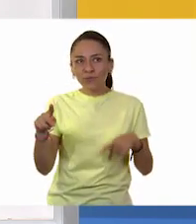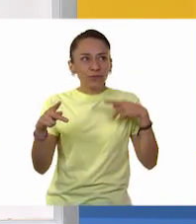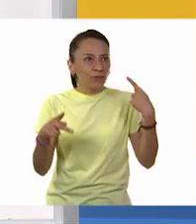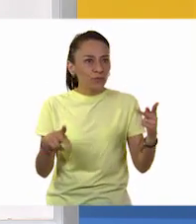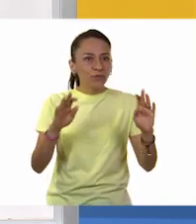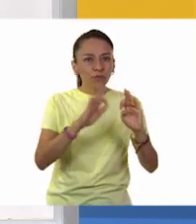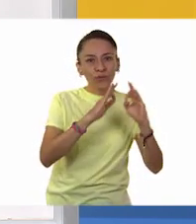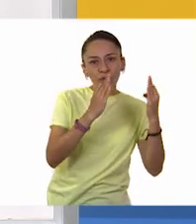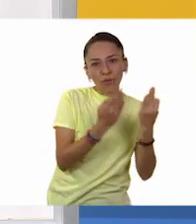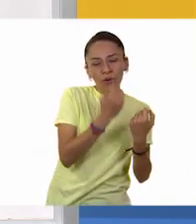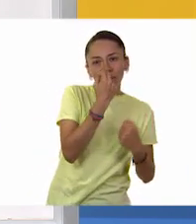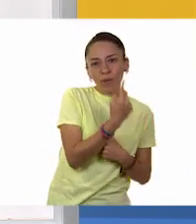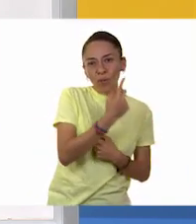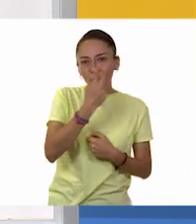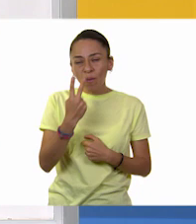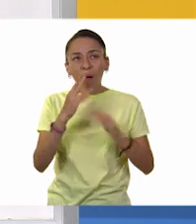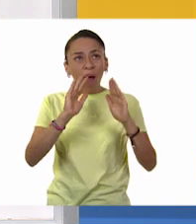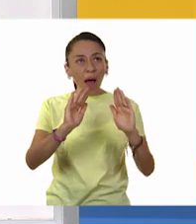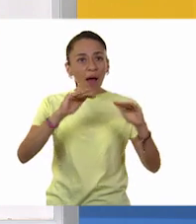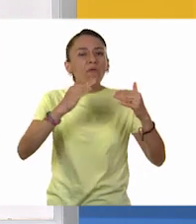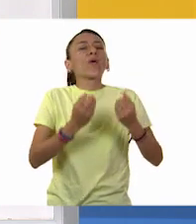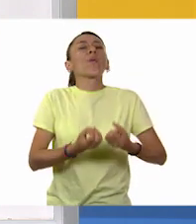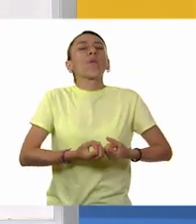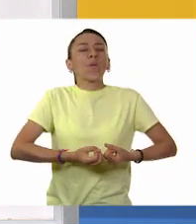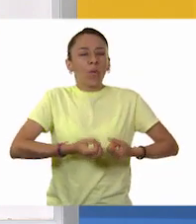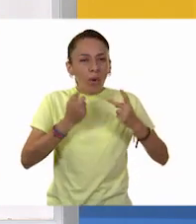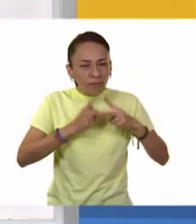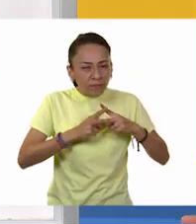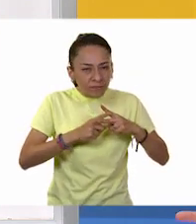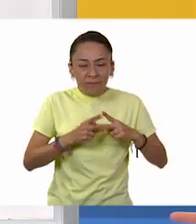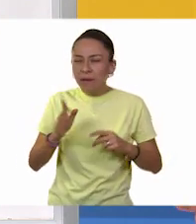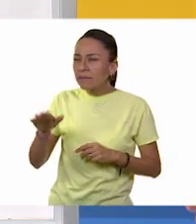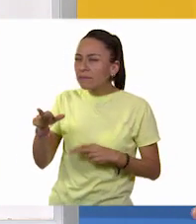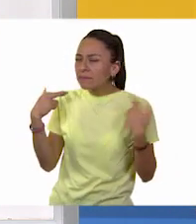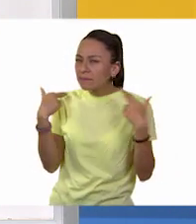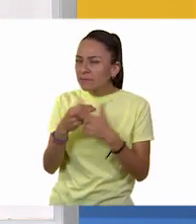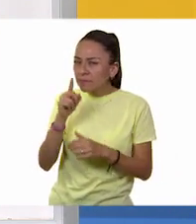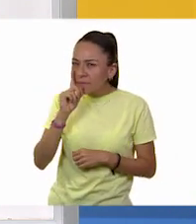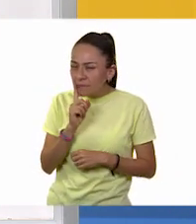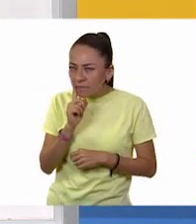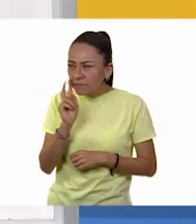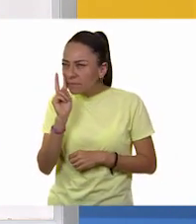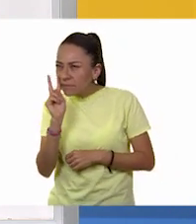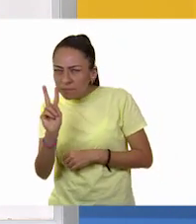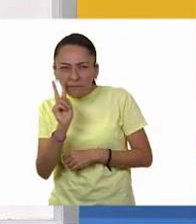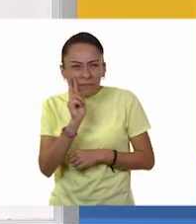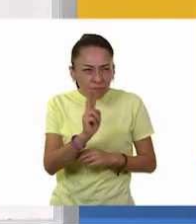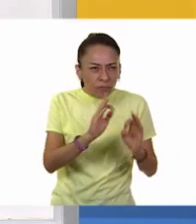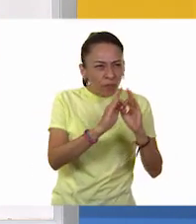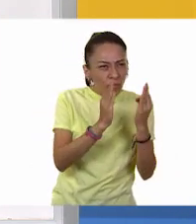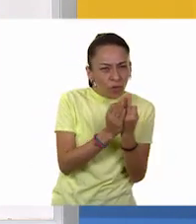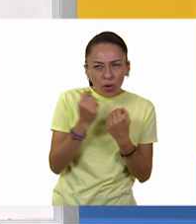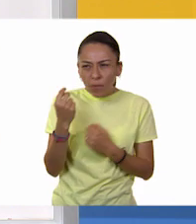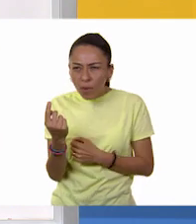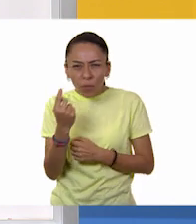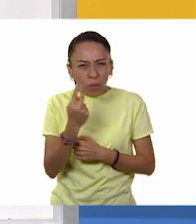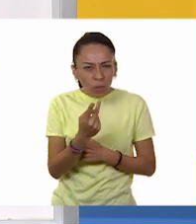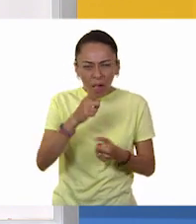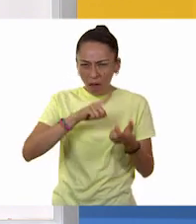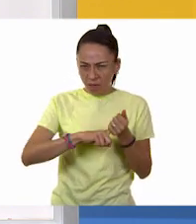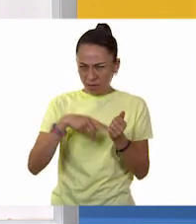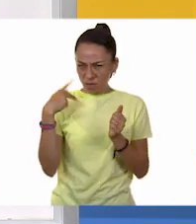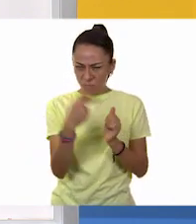figuras. Maestra, veo que el área de las dos figuras que formamos y la del rombo original son